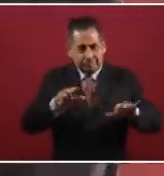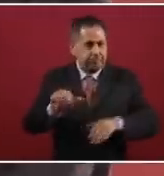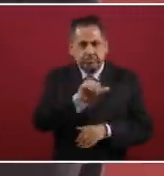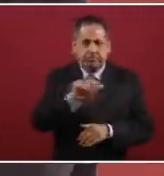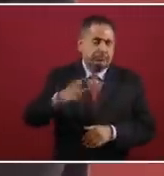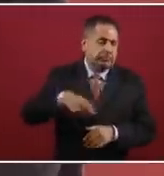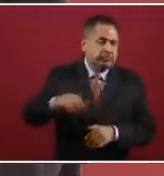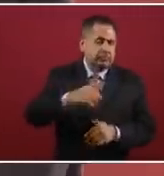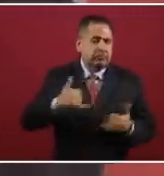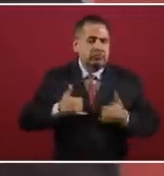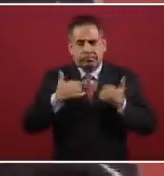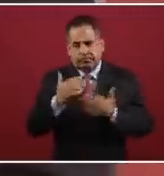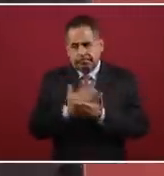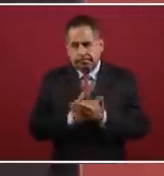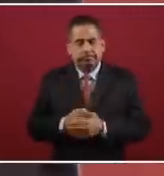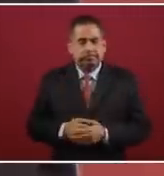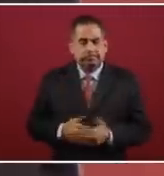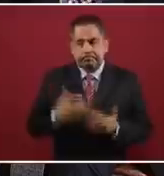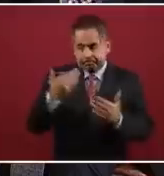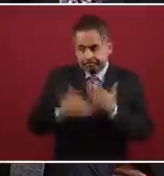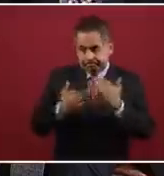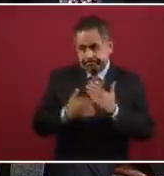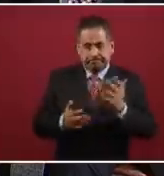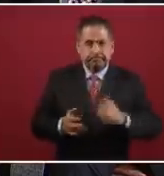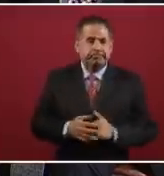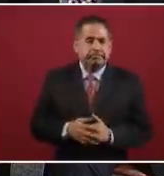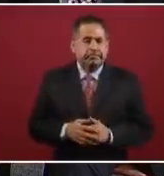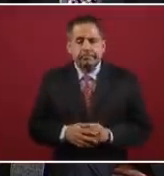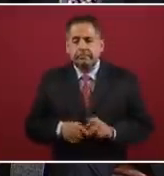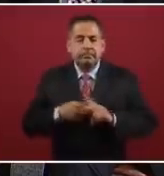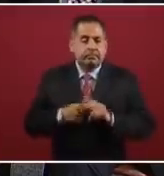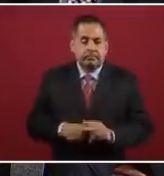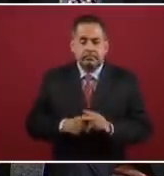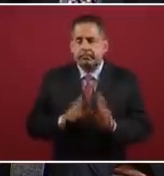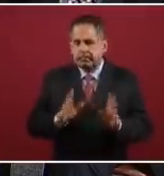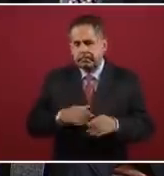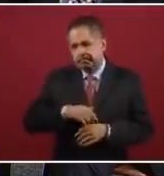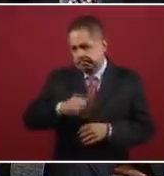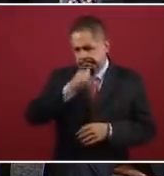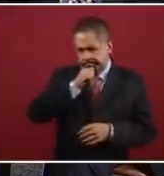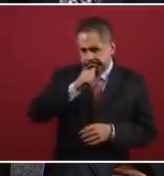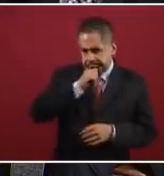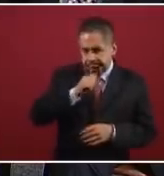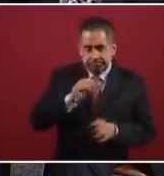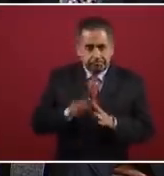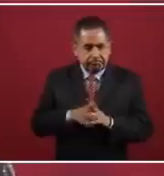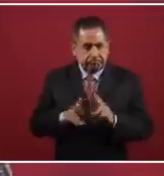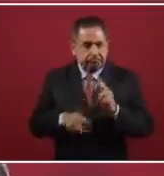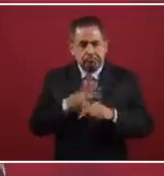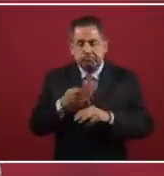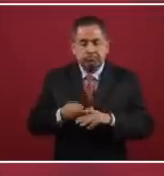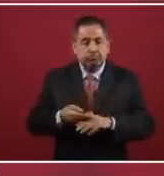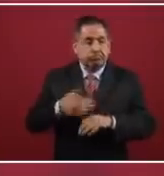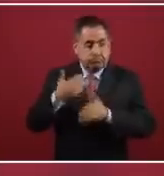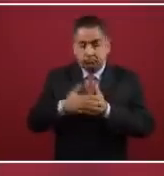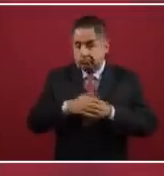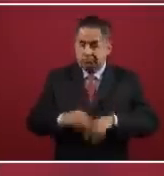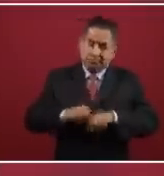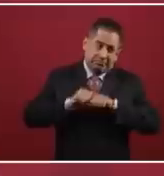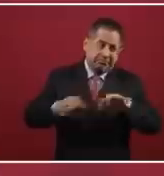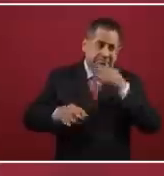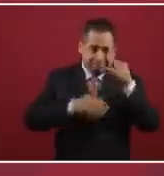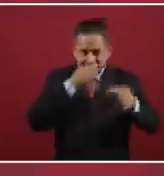falta todavía. Está comenzando, pero va a ser muy difundida esa